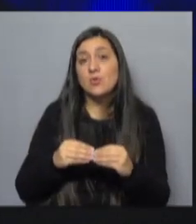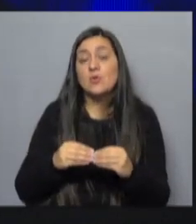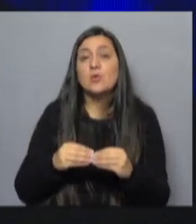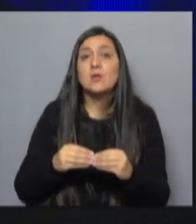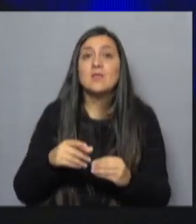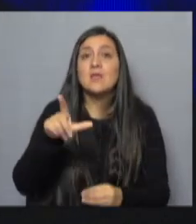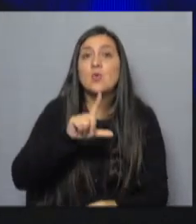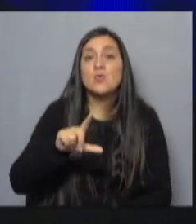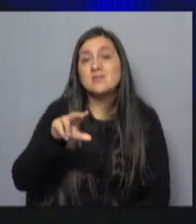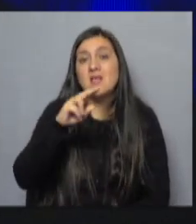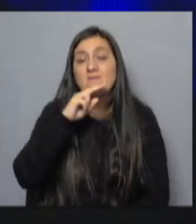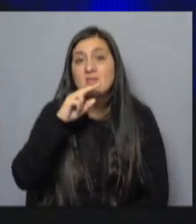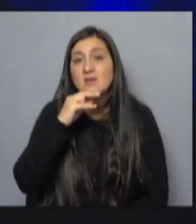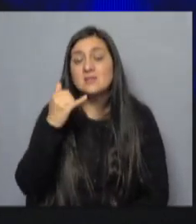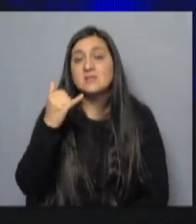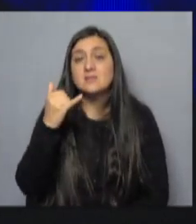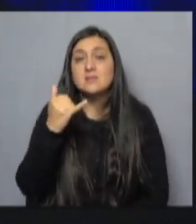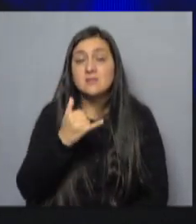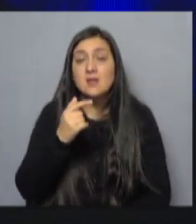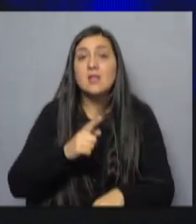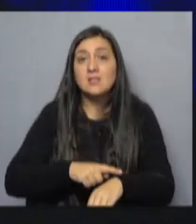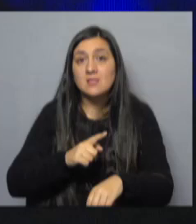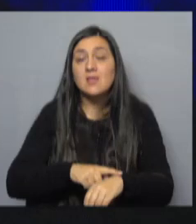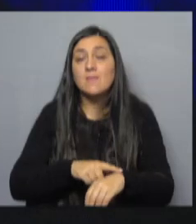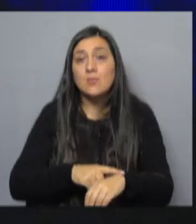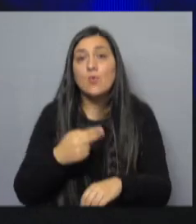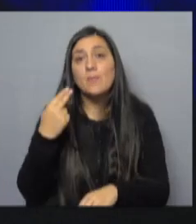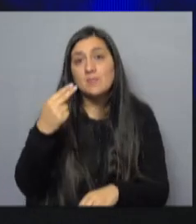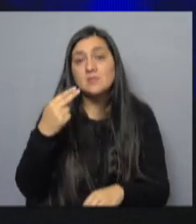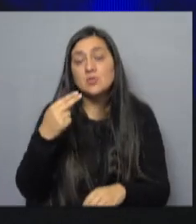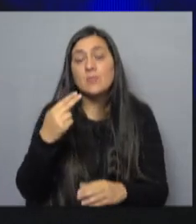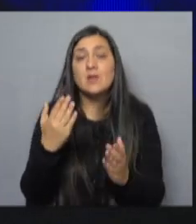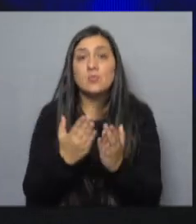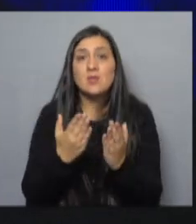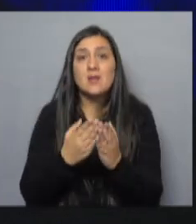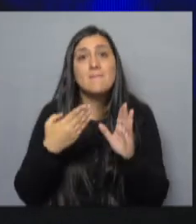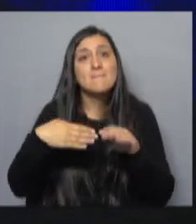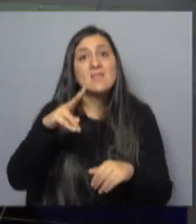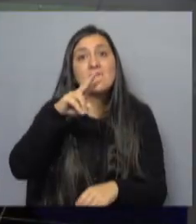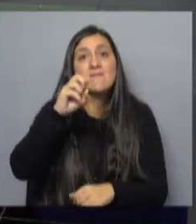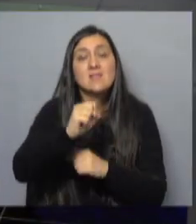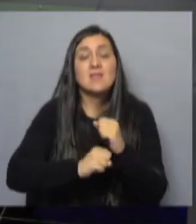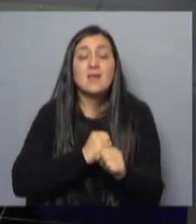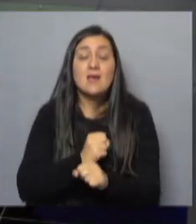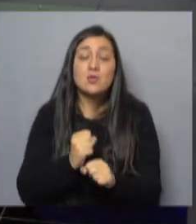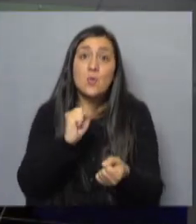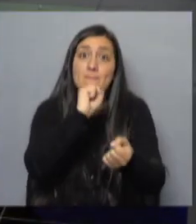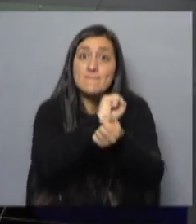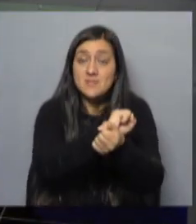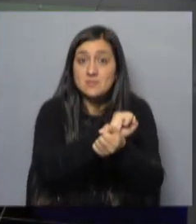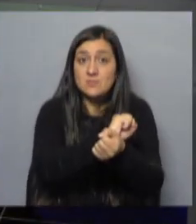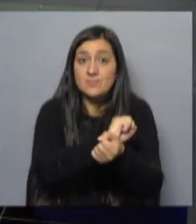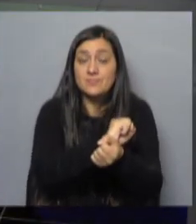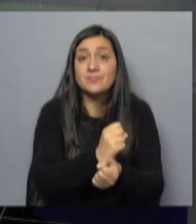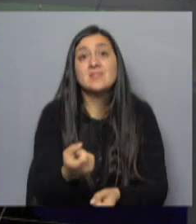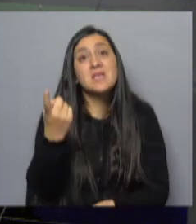de lunes a viernes a estudiar, que lleva más de 20 años preso. Ajá. Y ayer nos propusimos para empezar a hacer un programa